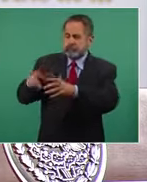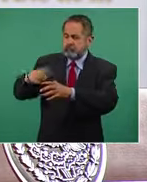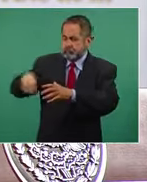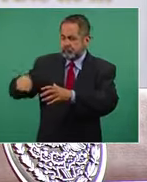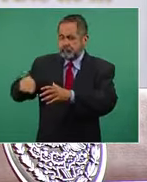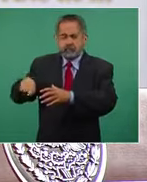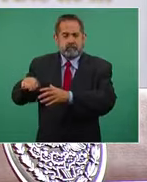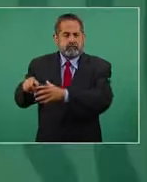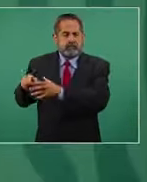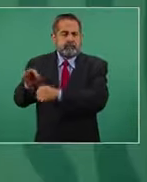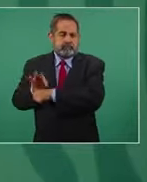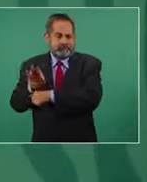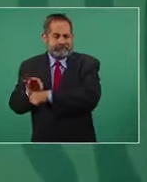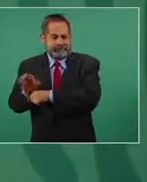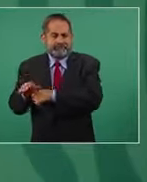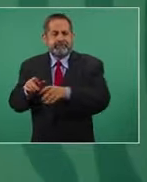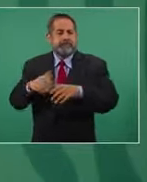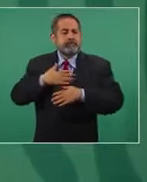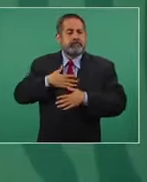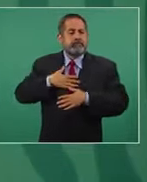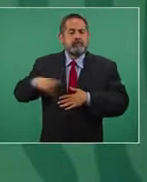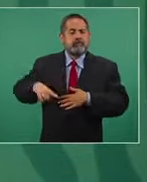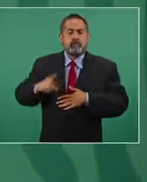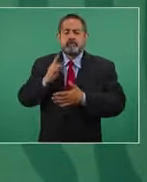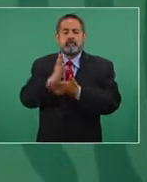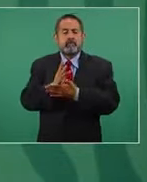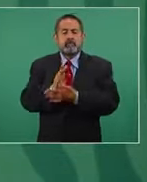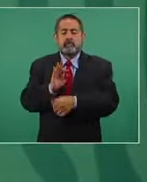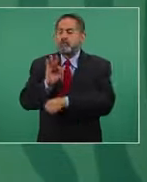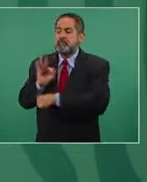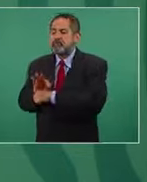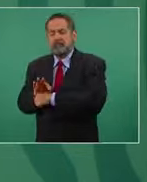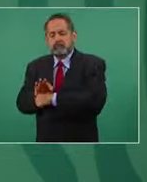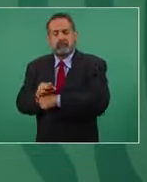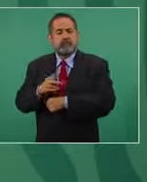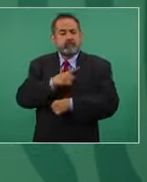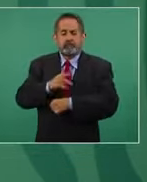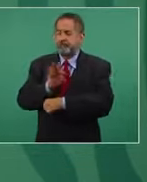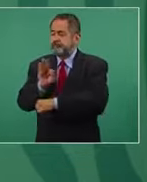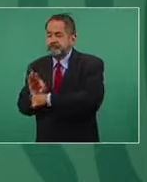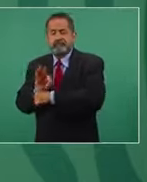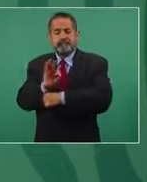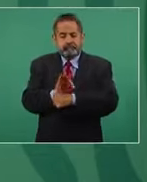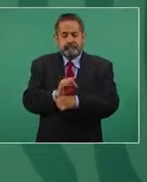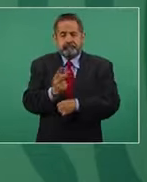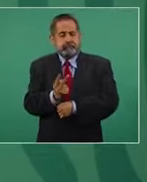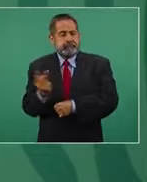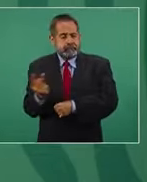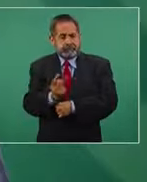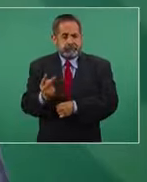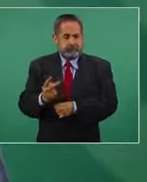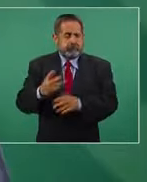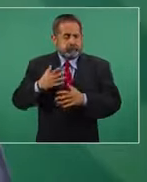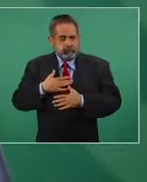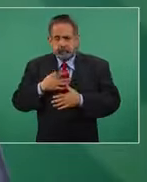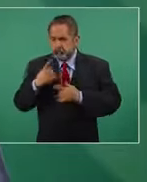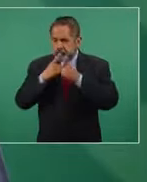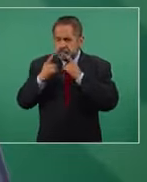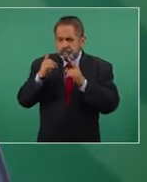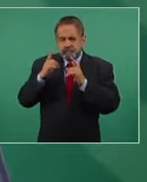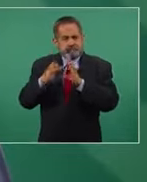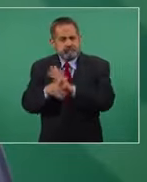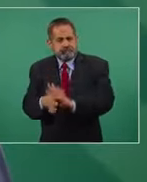hacer, pero el gobierno no. El gobierno tiene que escuchar a todos. Es convencer, es